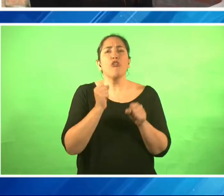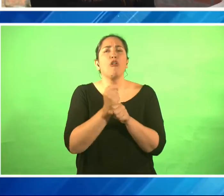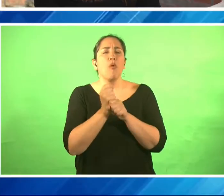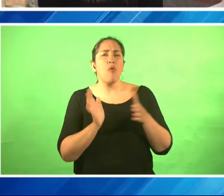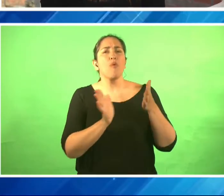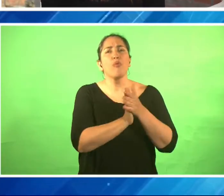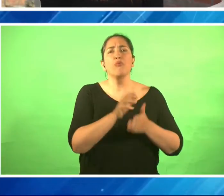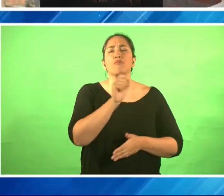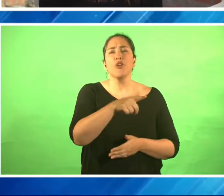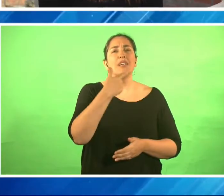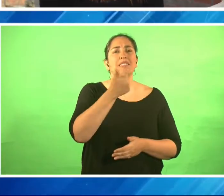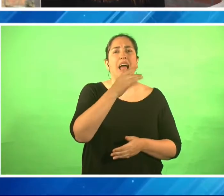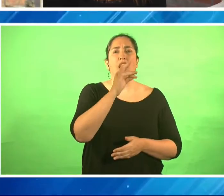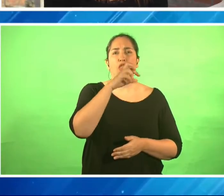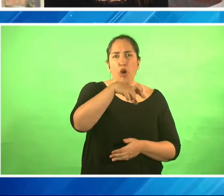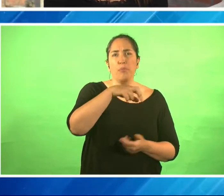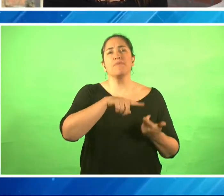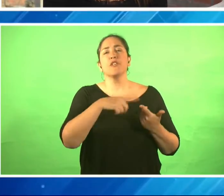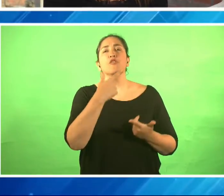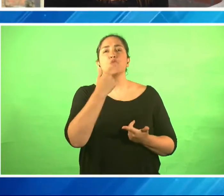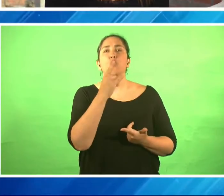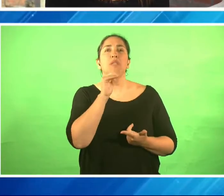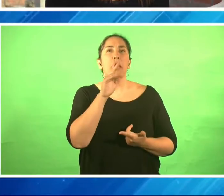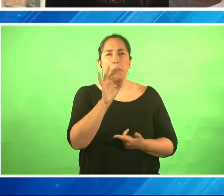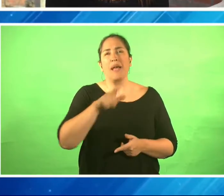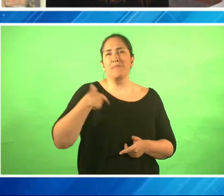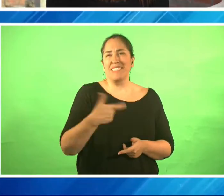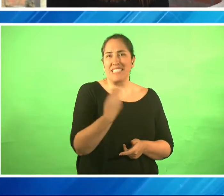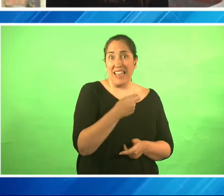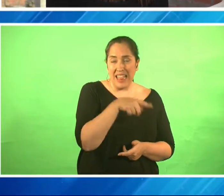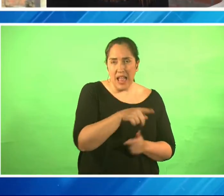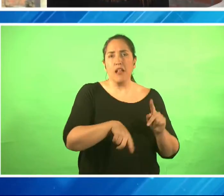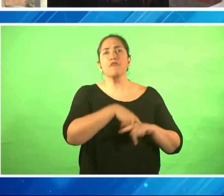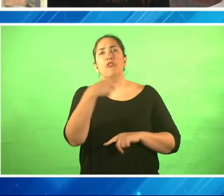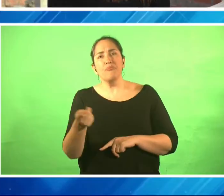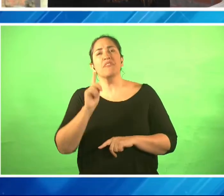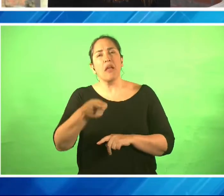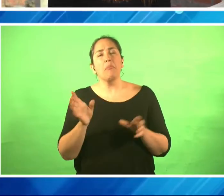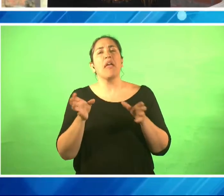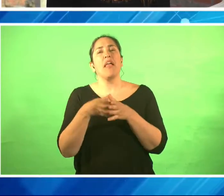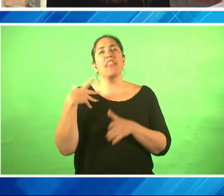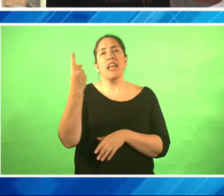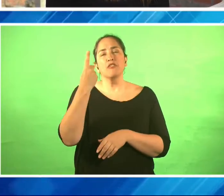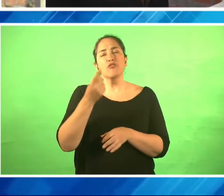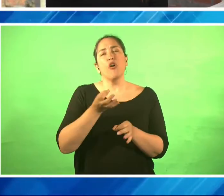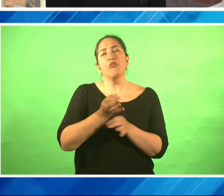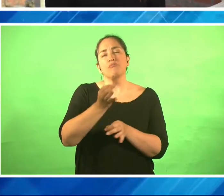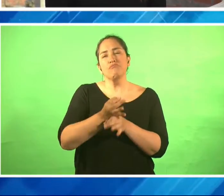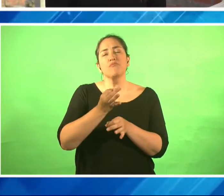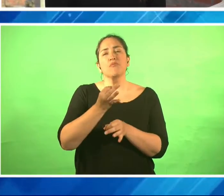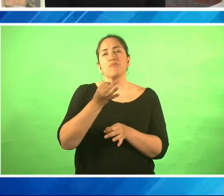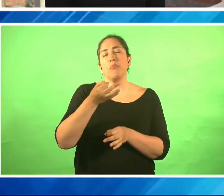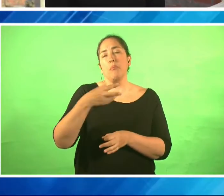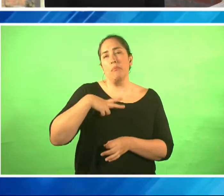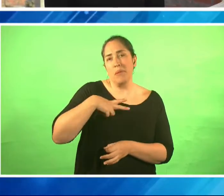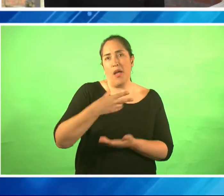SADOC y SUTEBA y las direcciones provinciales de educación de gestión pública y privada. Hemos capacitado más de